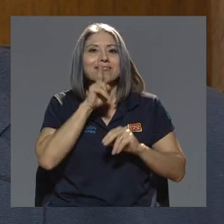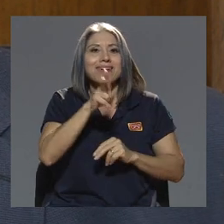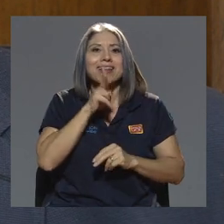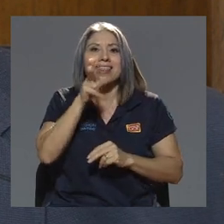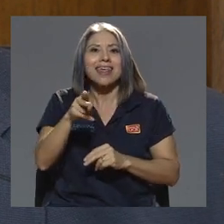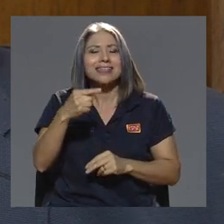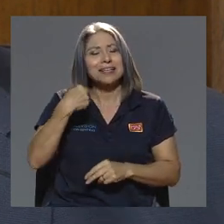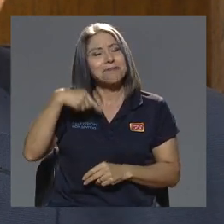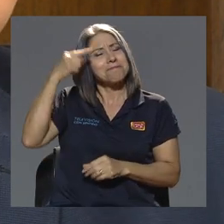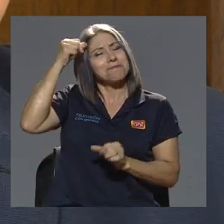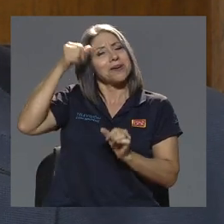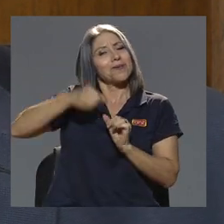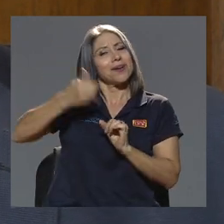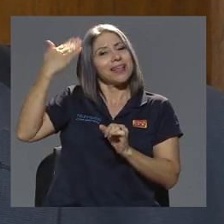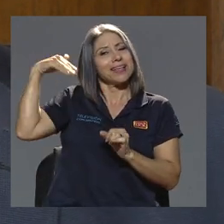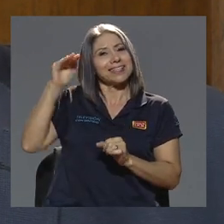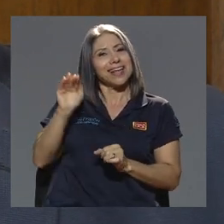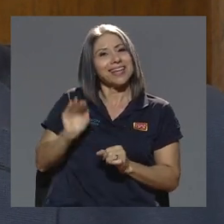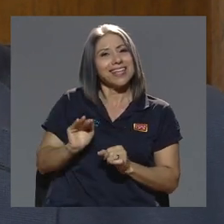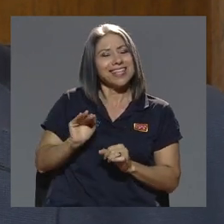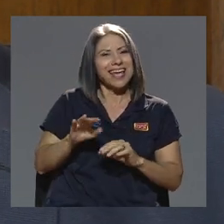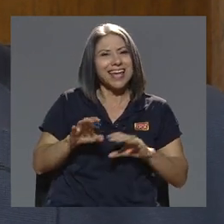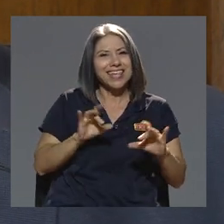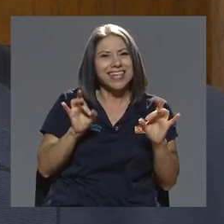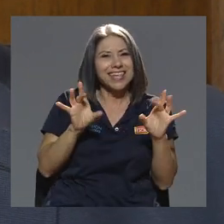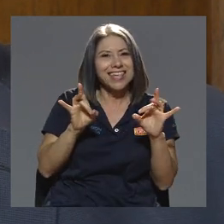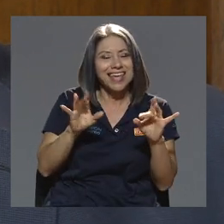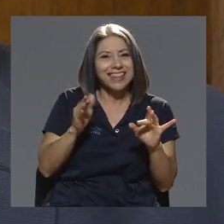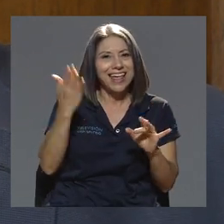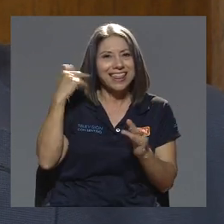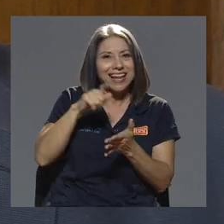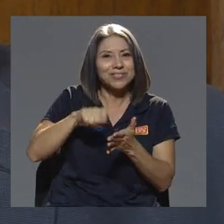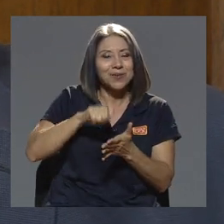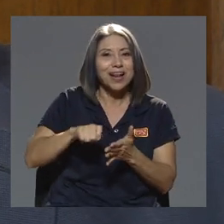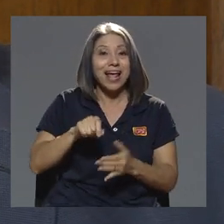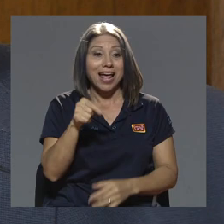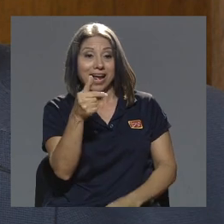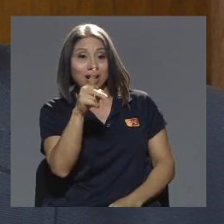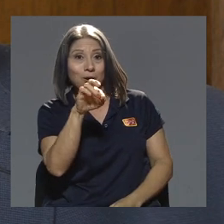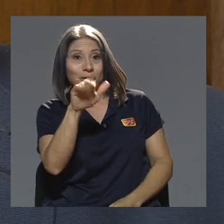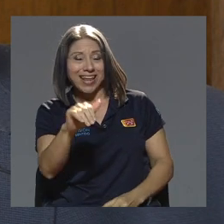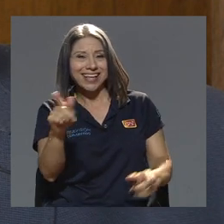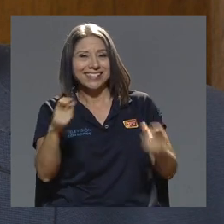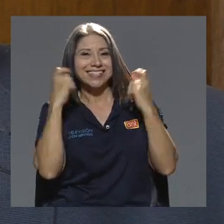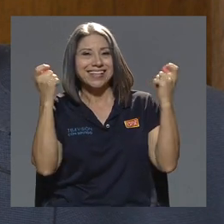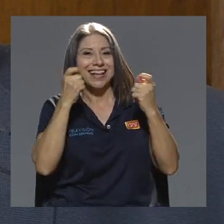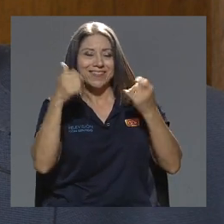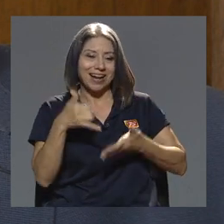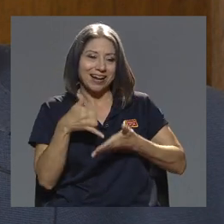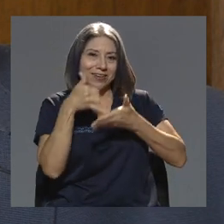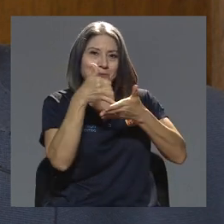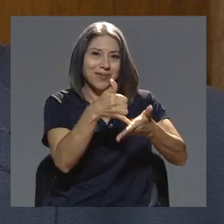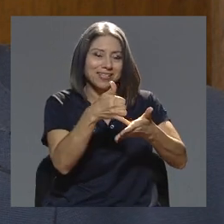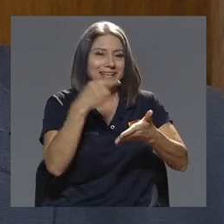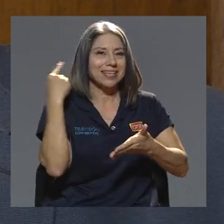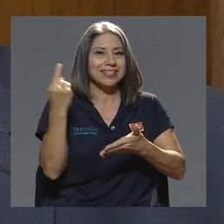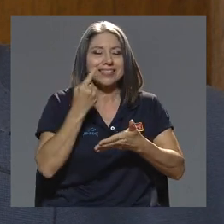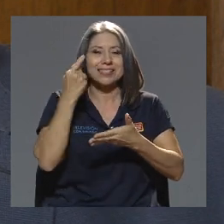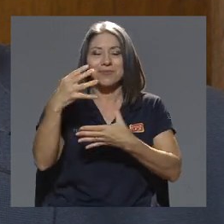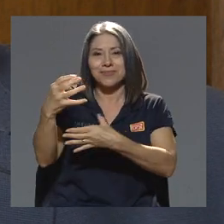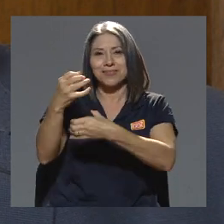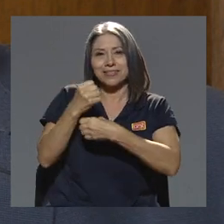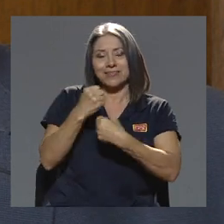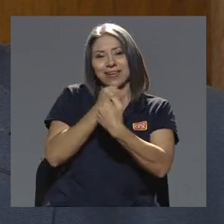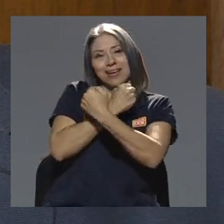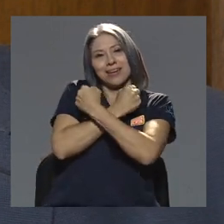niña inquieta de la escuela. Gloria celebra todos los días la recompensa que ha obtenido por ello y recibe permanentemente el cariño y